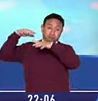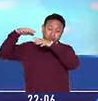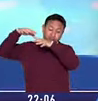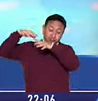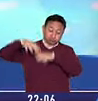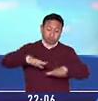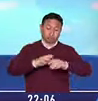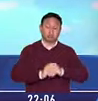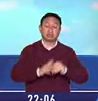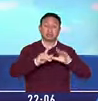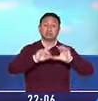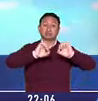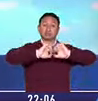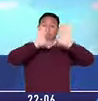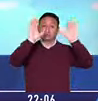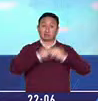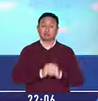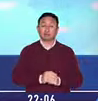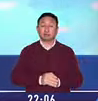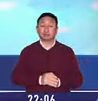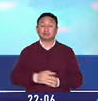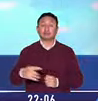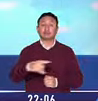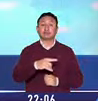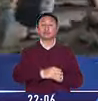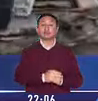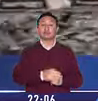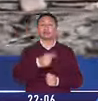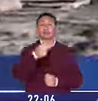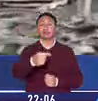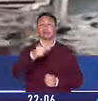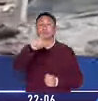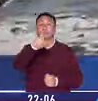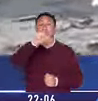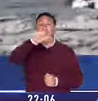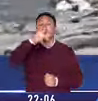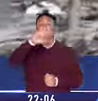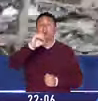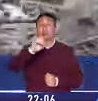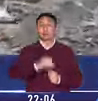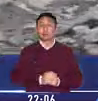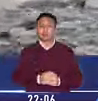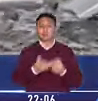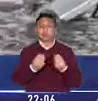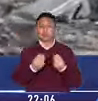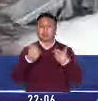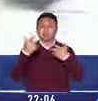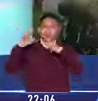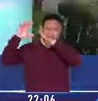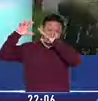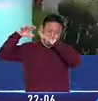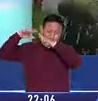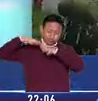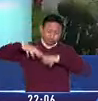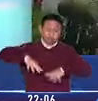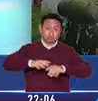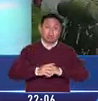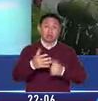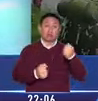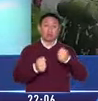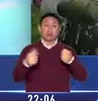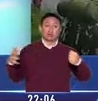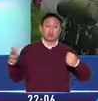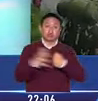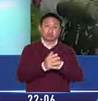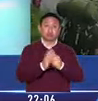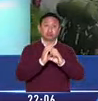6 de la mañana a la altura de Trigoloma, sector El Guapo. Toneladas de material descendieron de la montaña, dejando a vehículos atrapados,